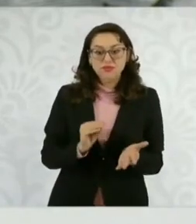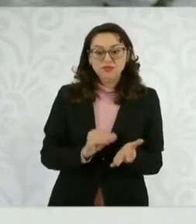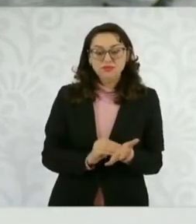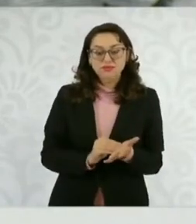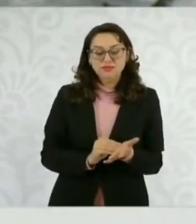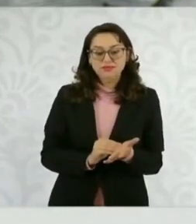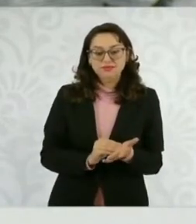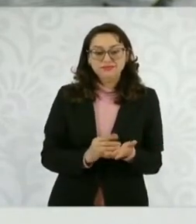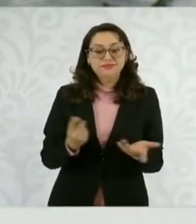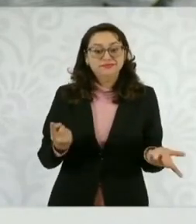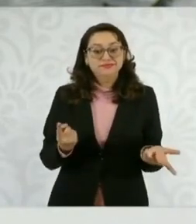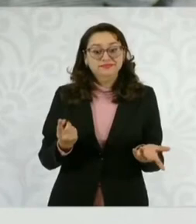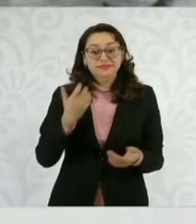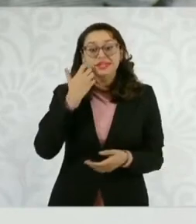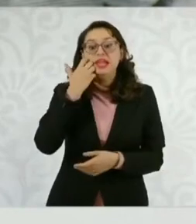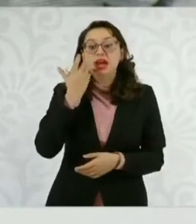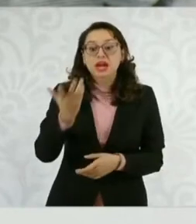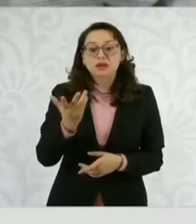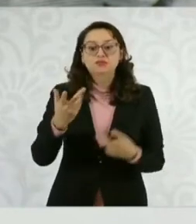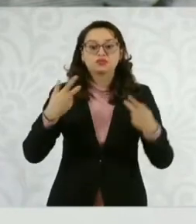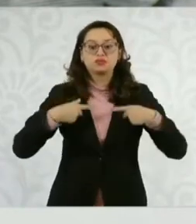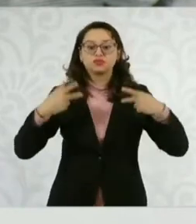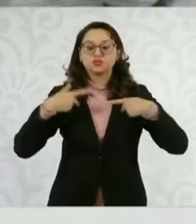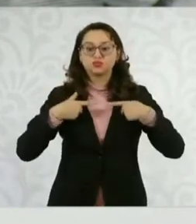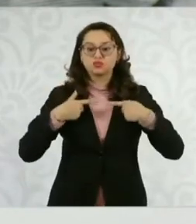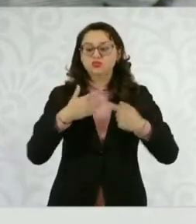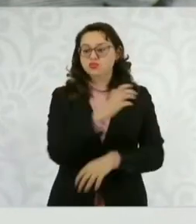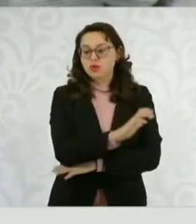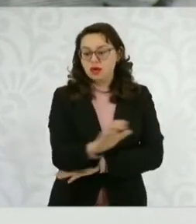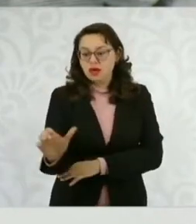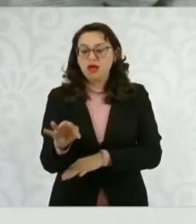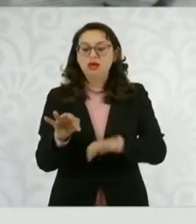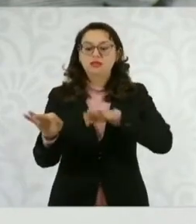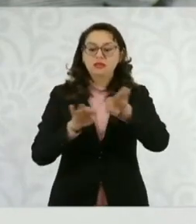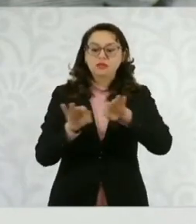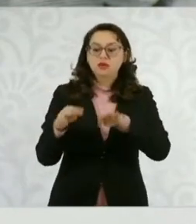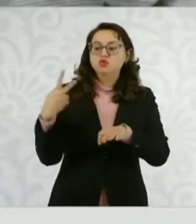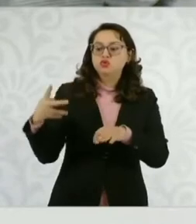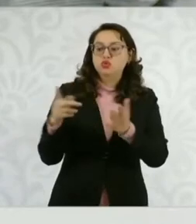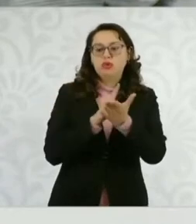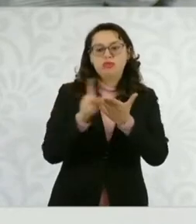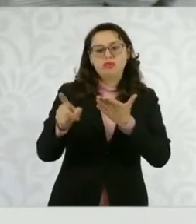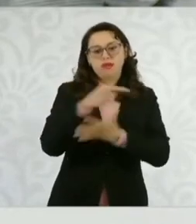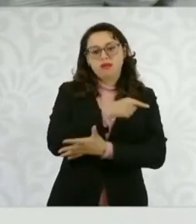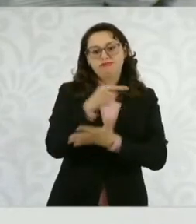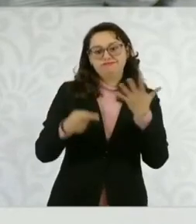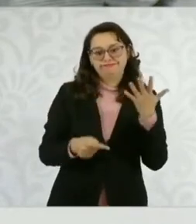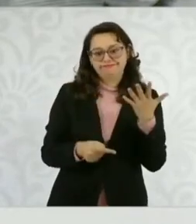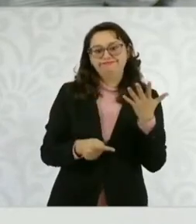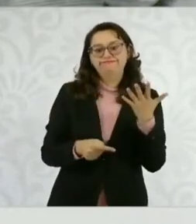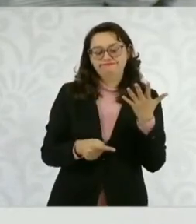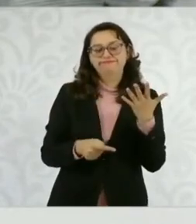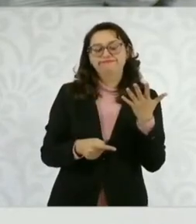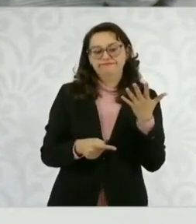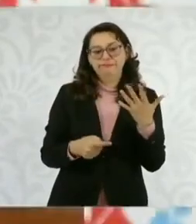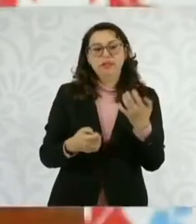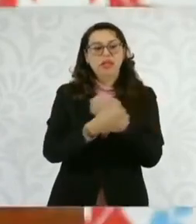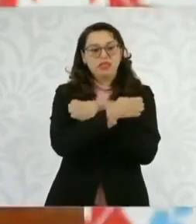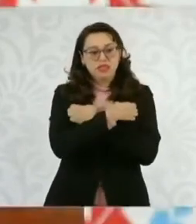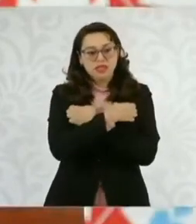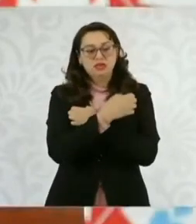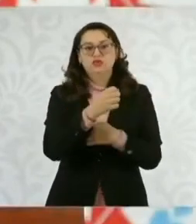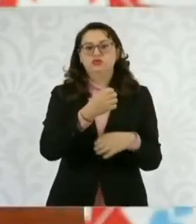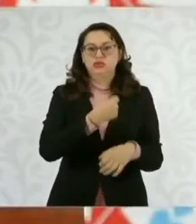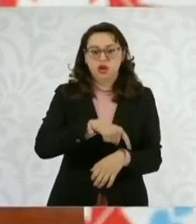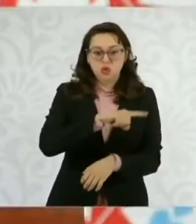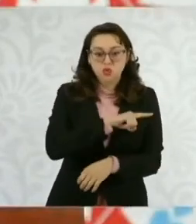¿Qué queremos? Que todas y todos los jornaleros agrícolas tengan derecho a una seguridad social, tengan derecho a la